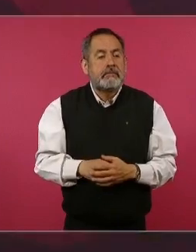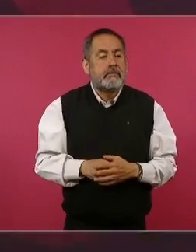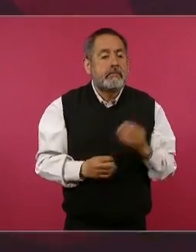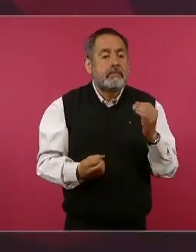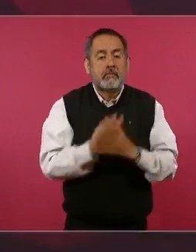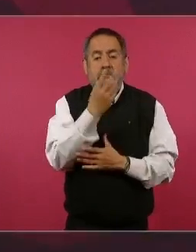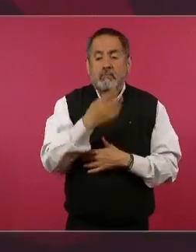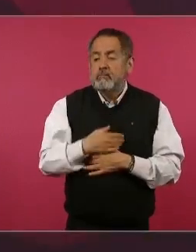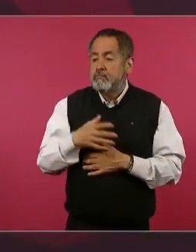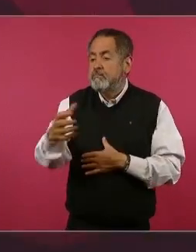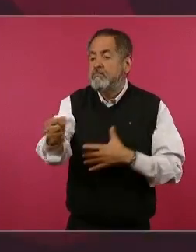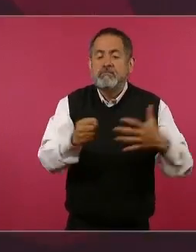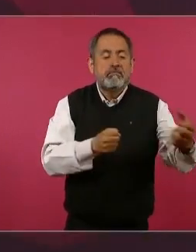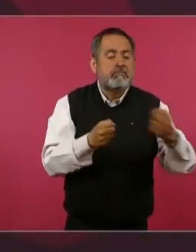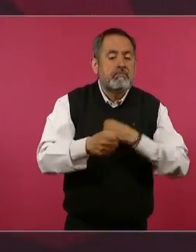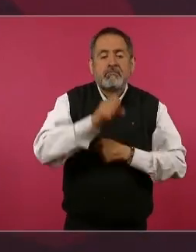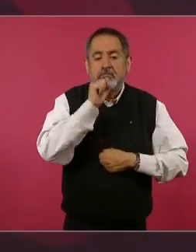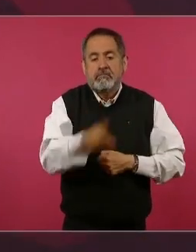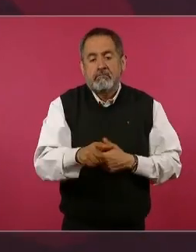¿Pero los corrió?